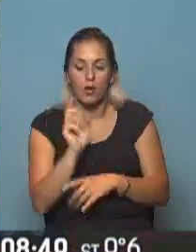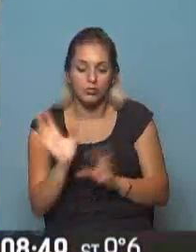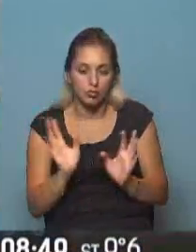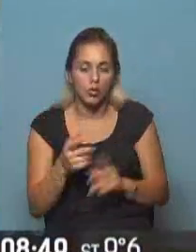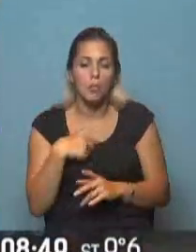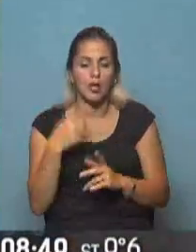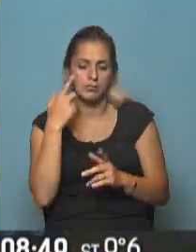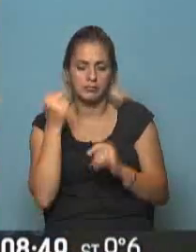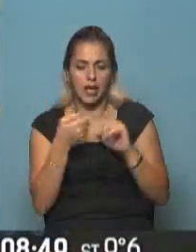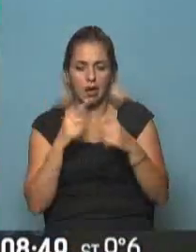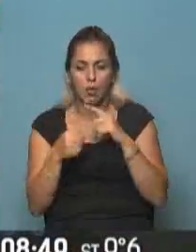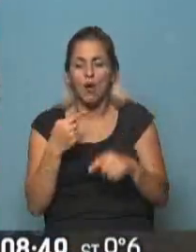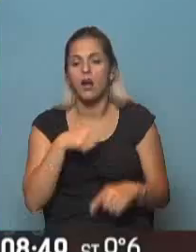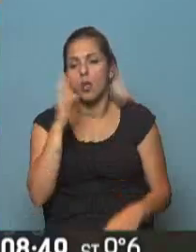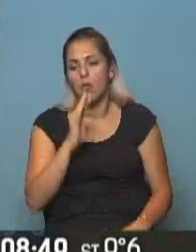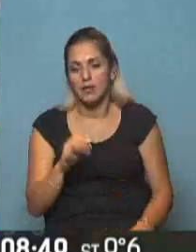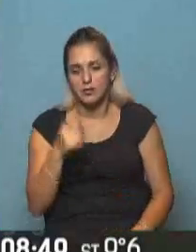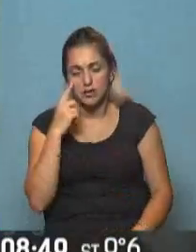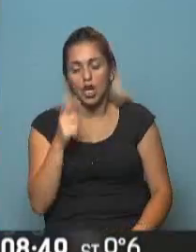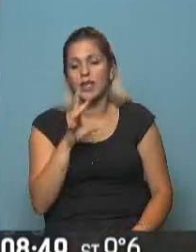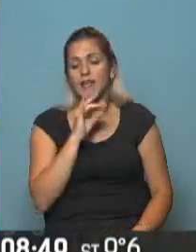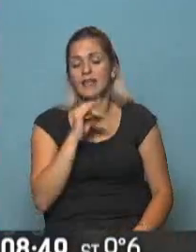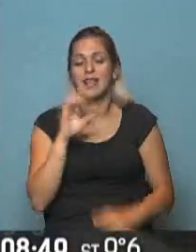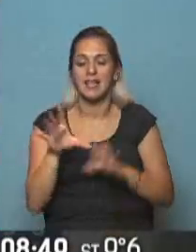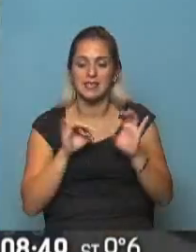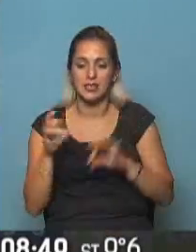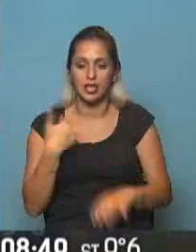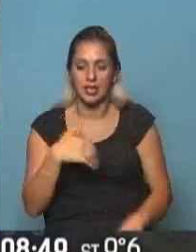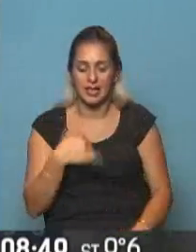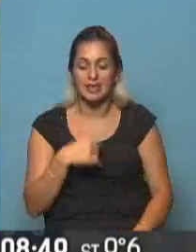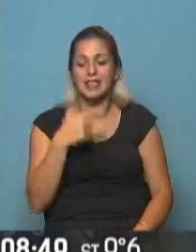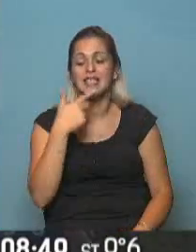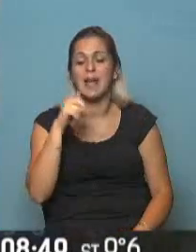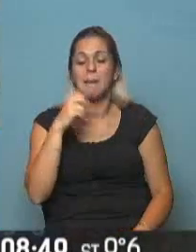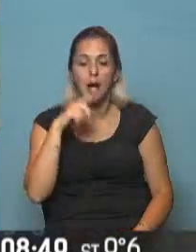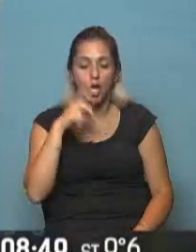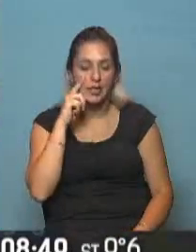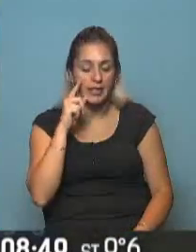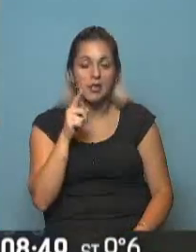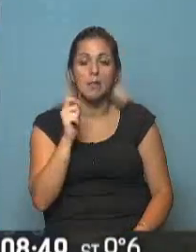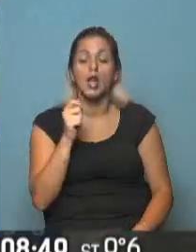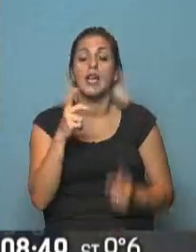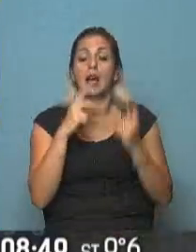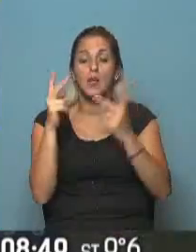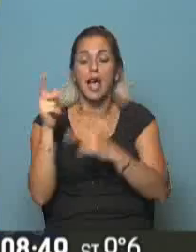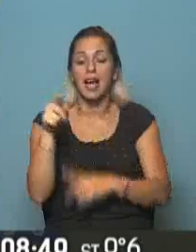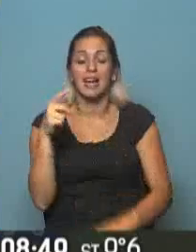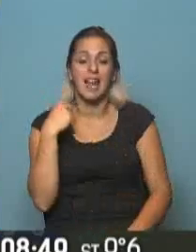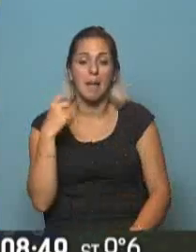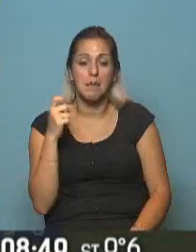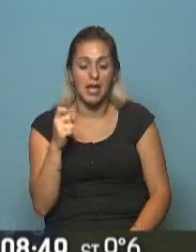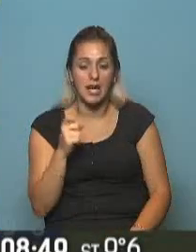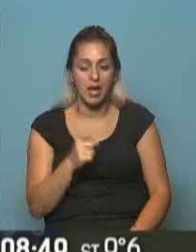entre el Barcelona y el director técnico de la selección argentina, Jorge Sampaoli, pero sí, quienes viajen a España, no como